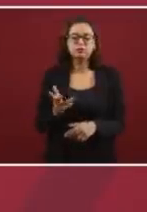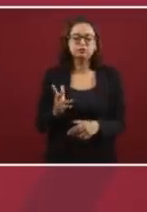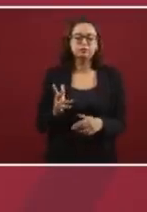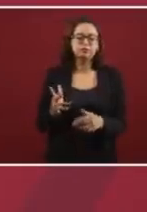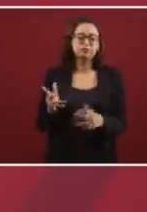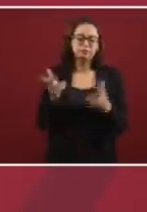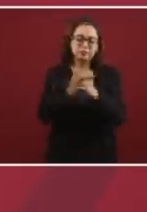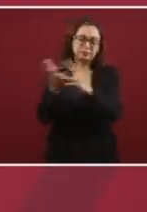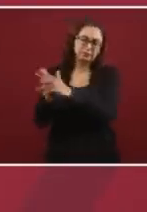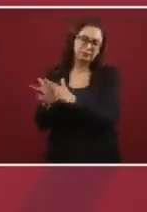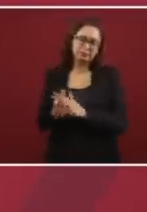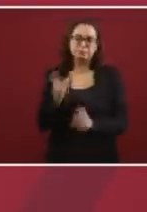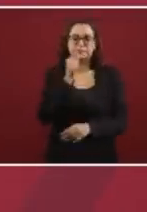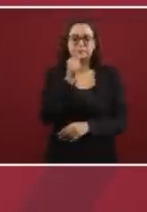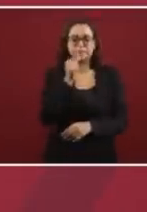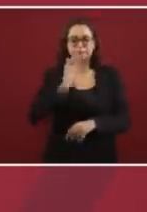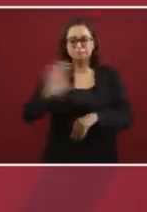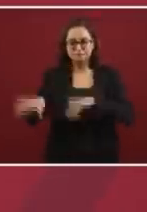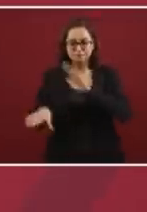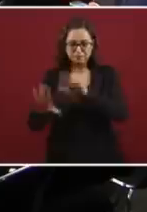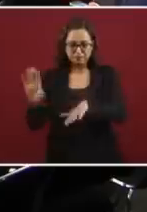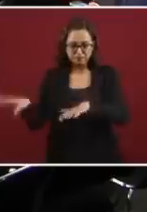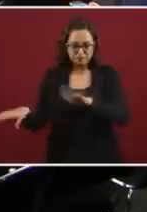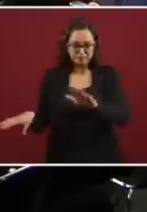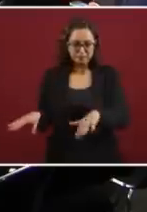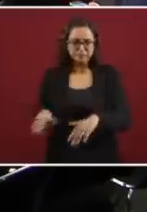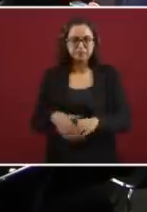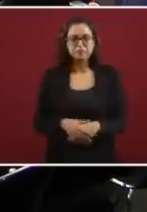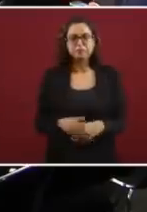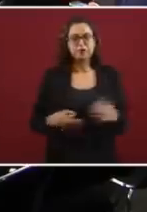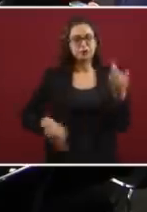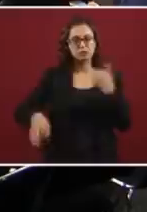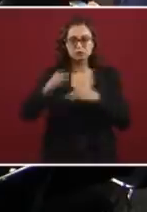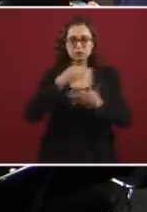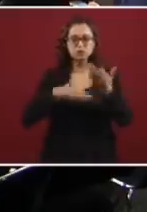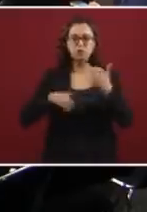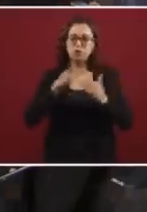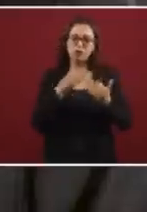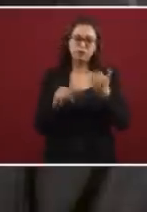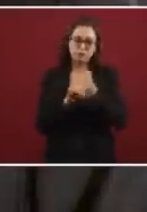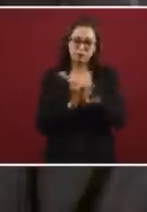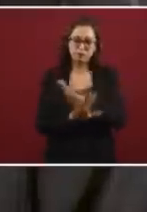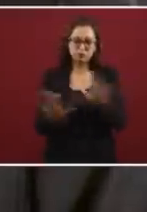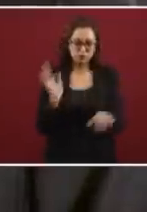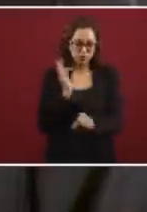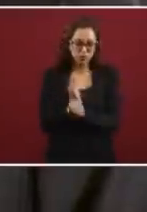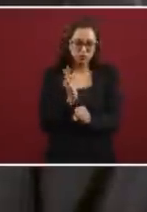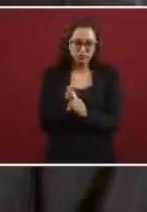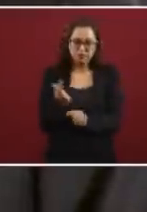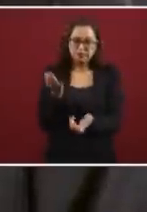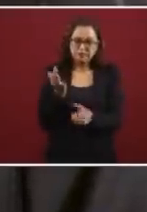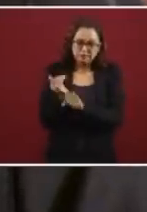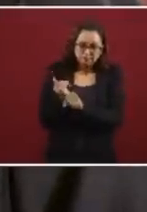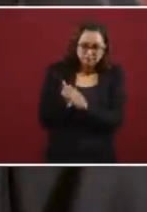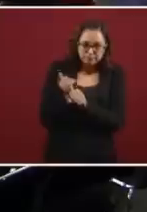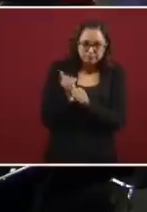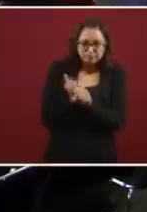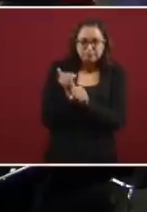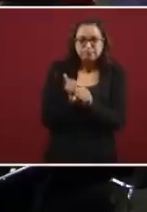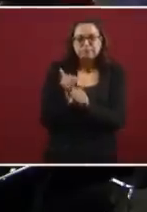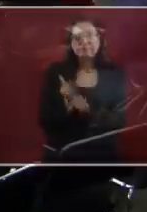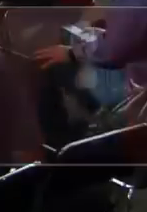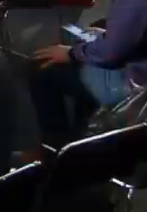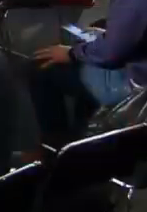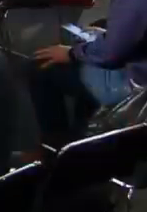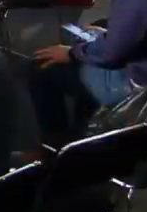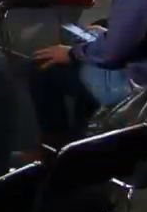más elementos de la policía estatal entonces todo eso se está viendo que hay una investigación en